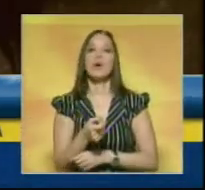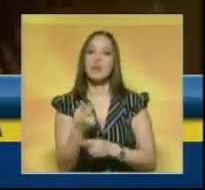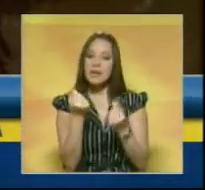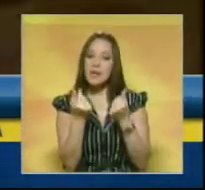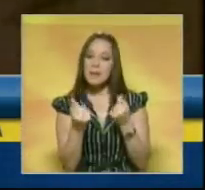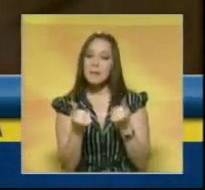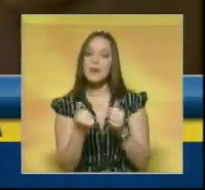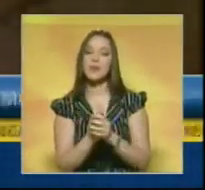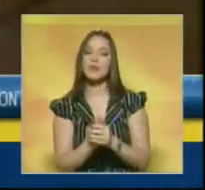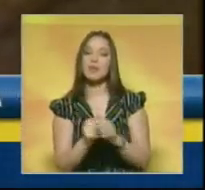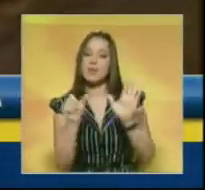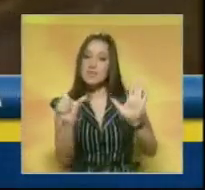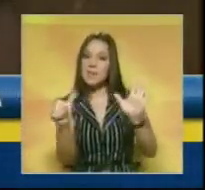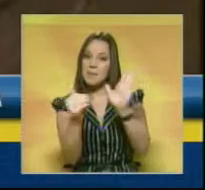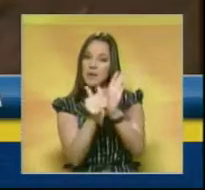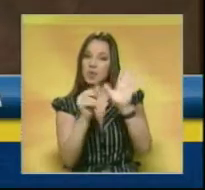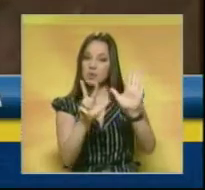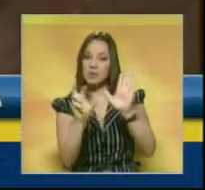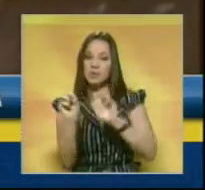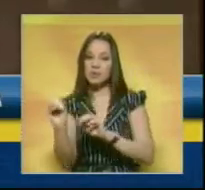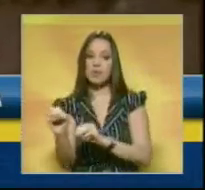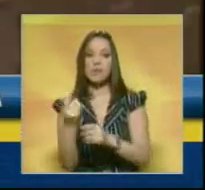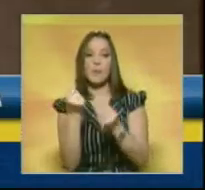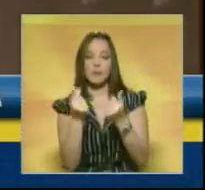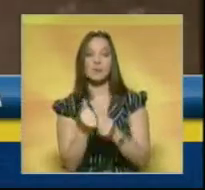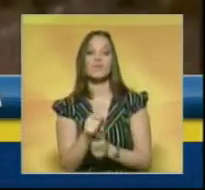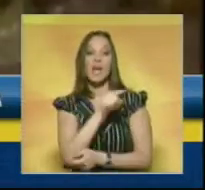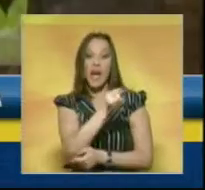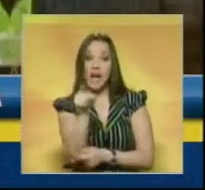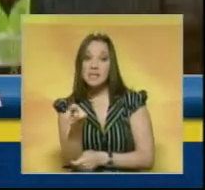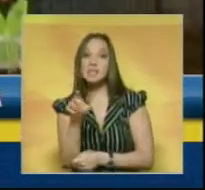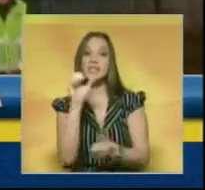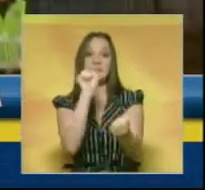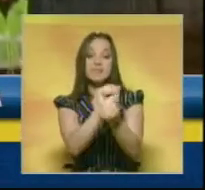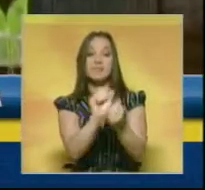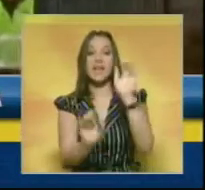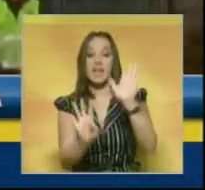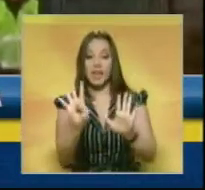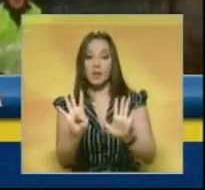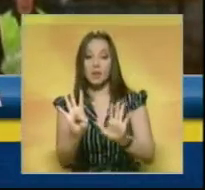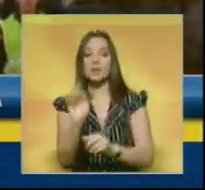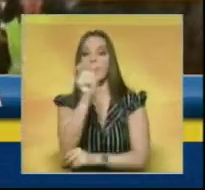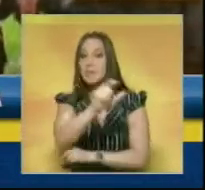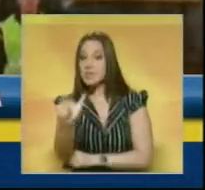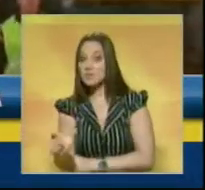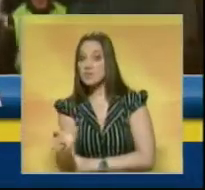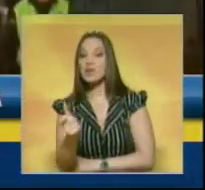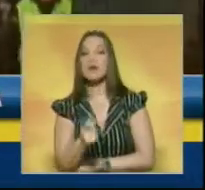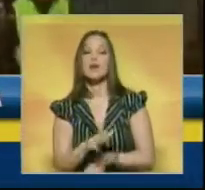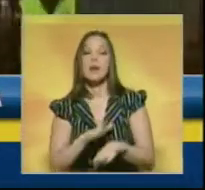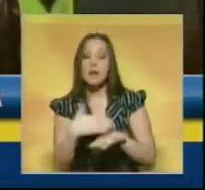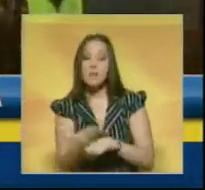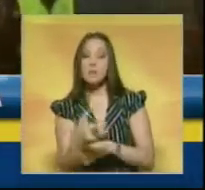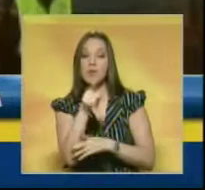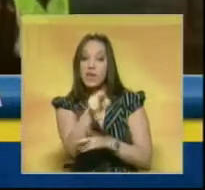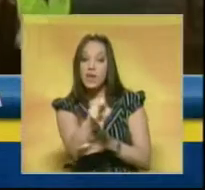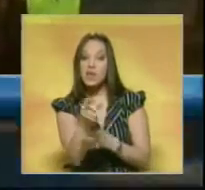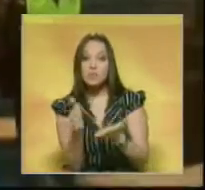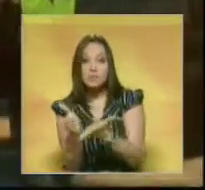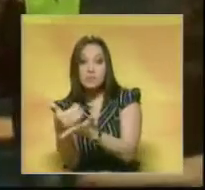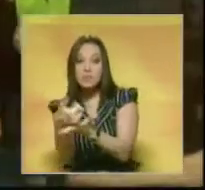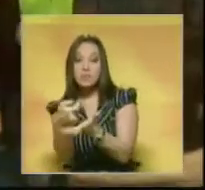es de 8.600 pesos. En el operativo fueron capturadas 14 personas que ahora son procesadas por el delito de favorecimiento de contrabando